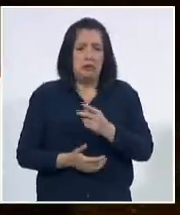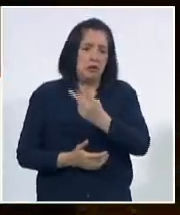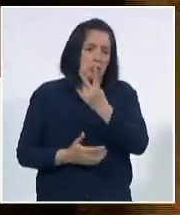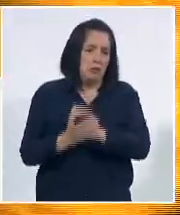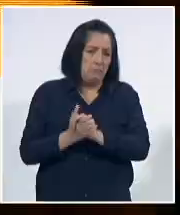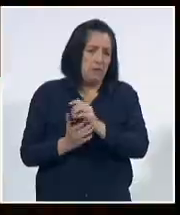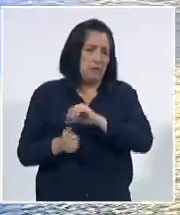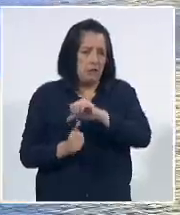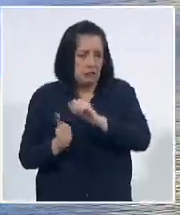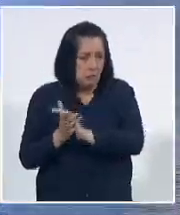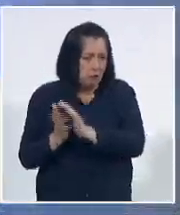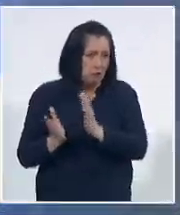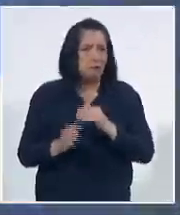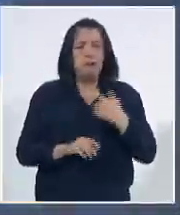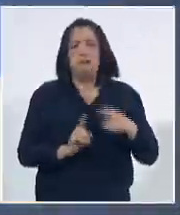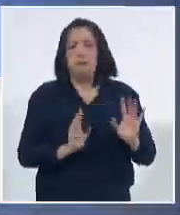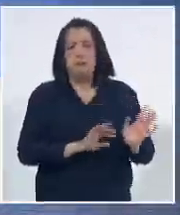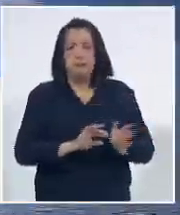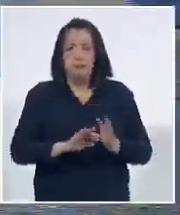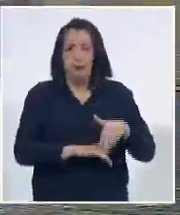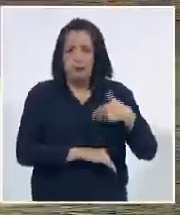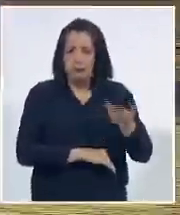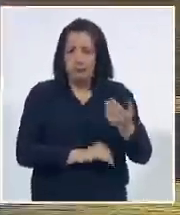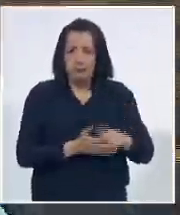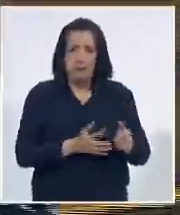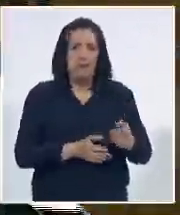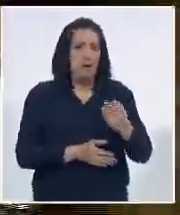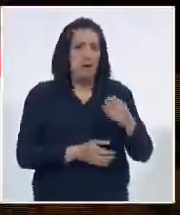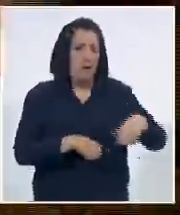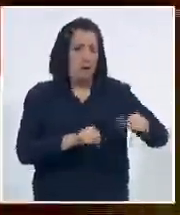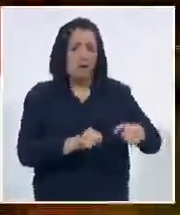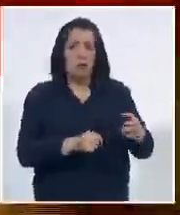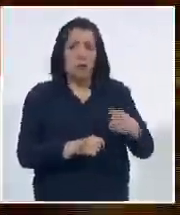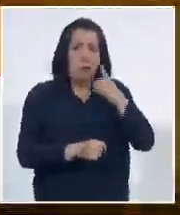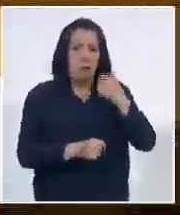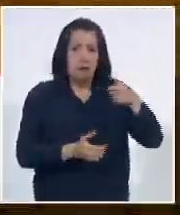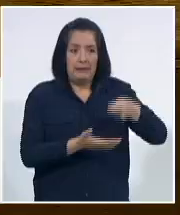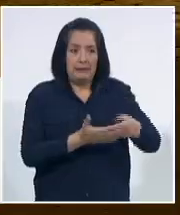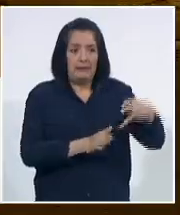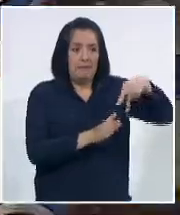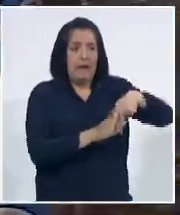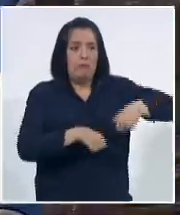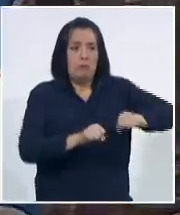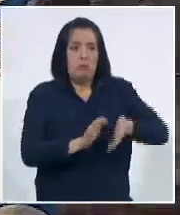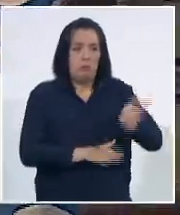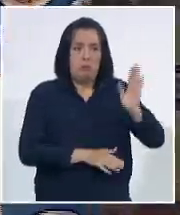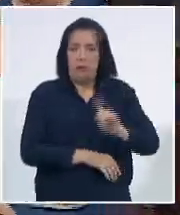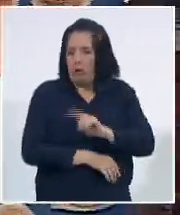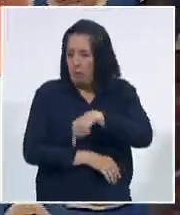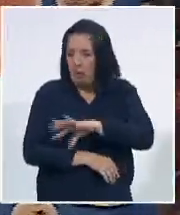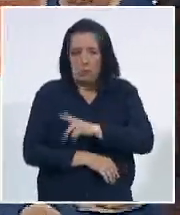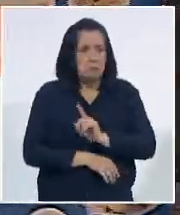ya... Tras ello, escapó del lugar a bordo de una mototaxi sin robarle nada. Familiares de la